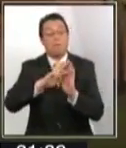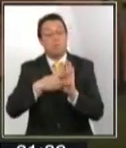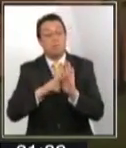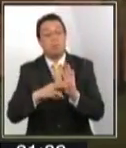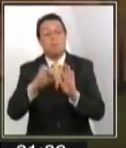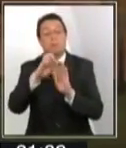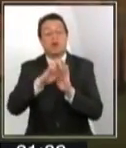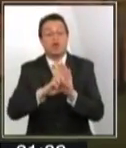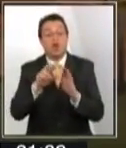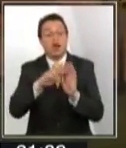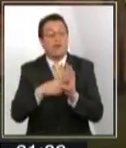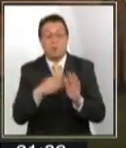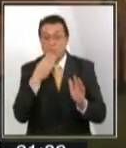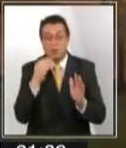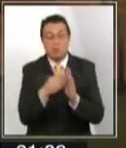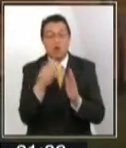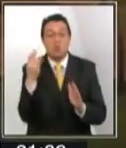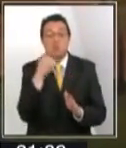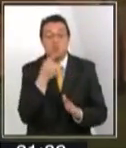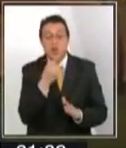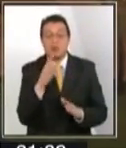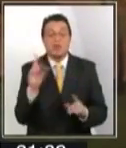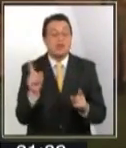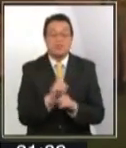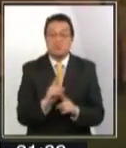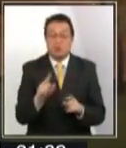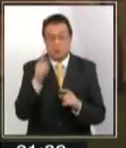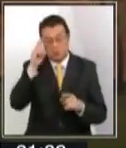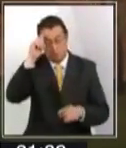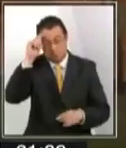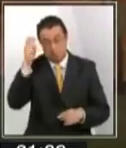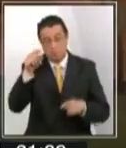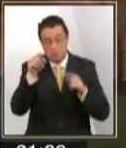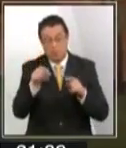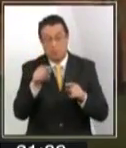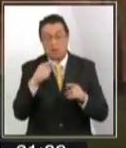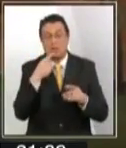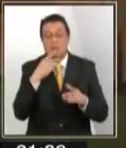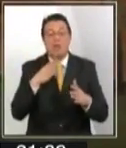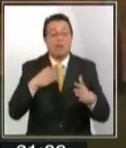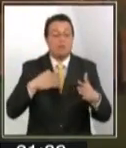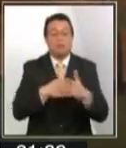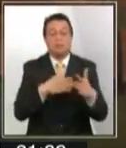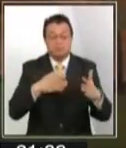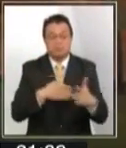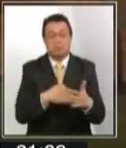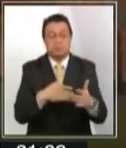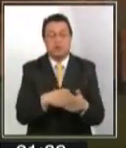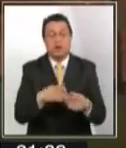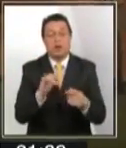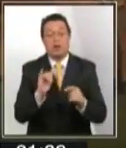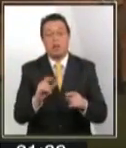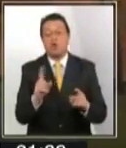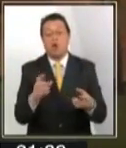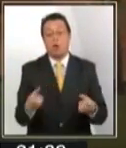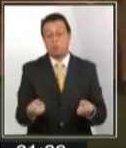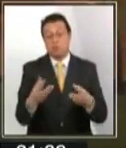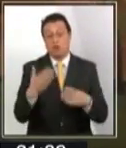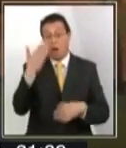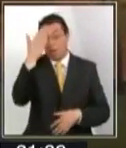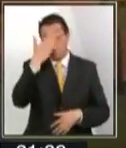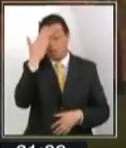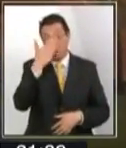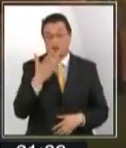se hacen iniciativas de cambio, esas iniciativas son detenidas y abortadas, y eso no provoca ninguna preocupación. Por lo